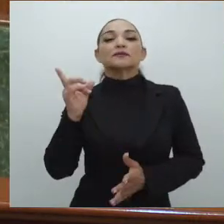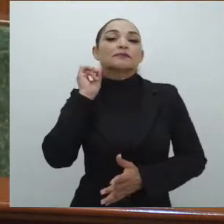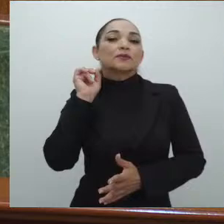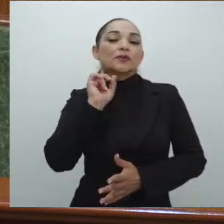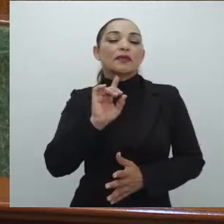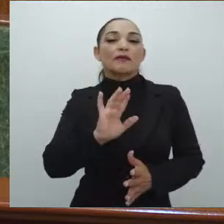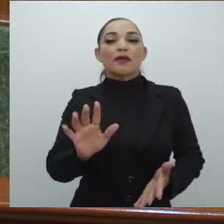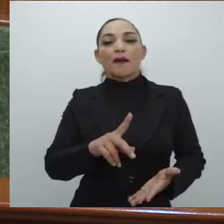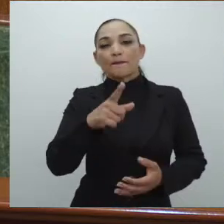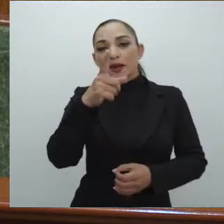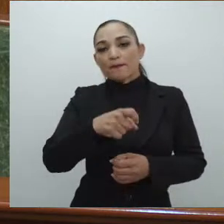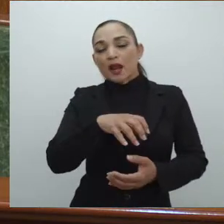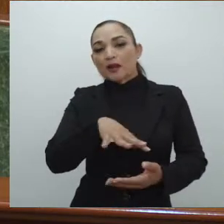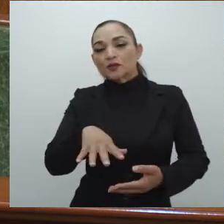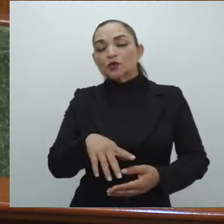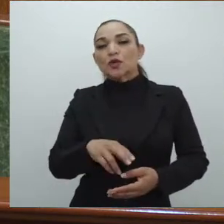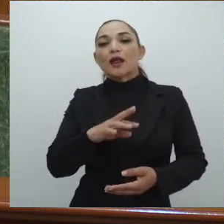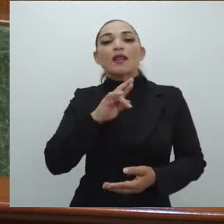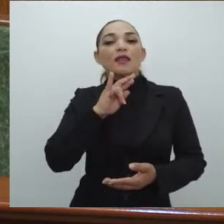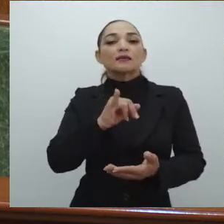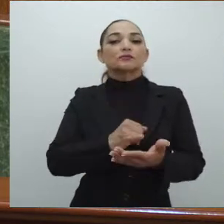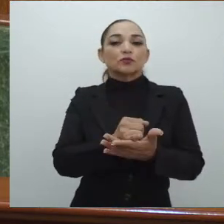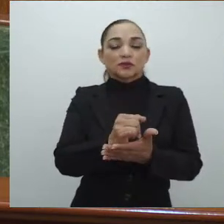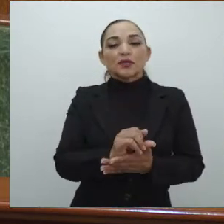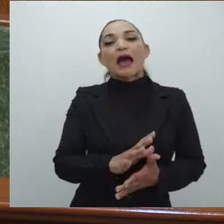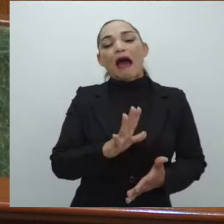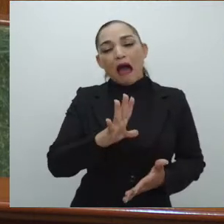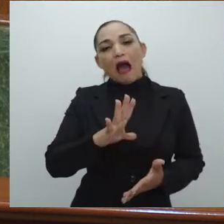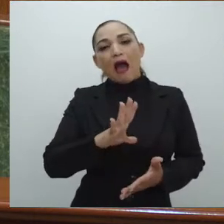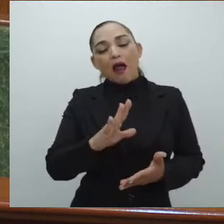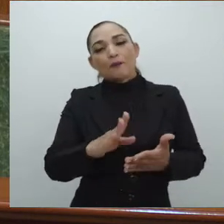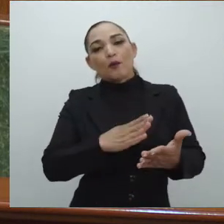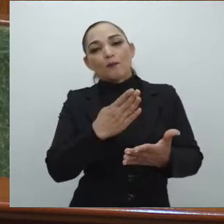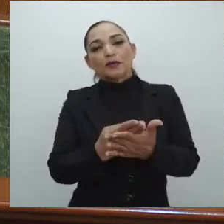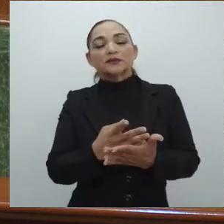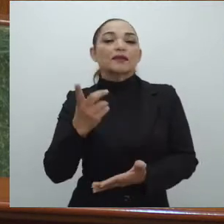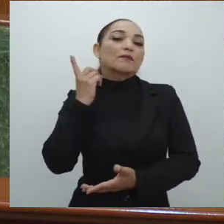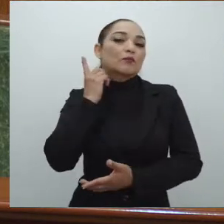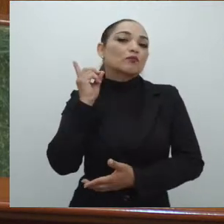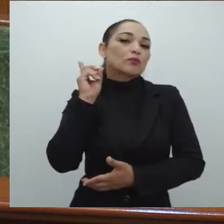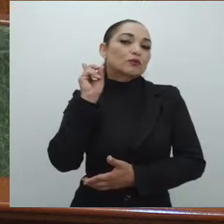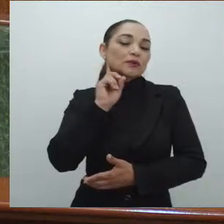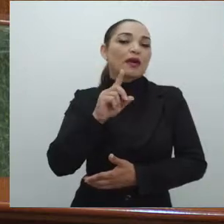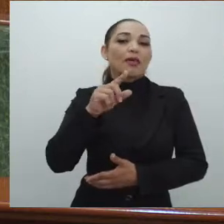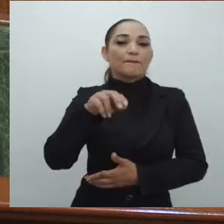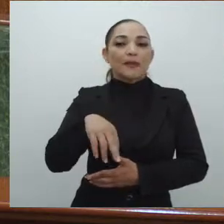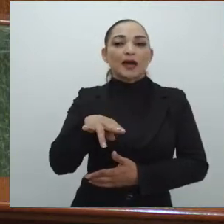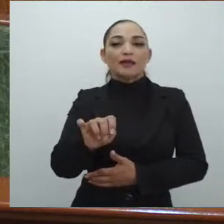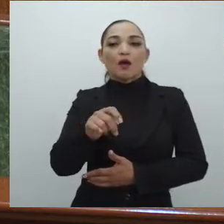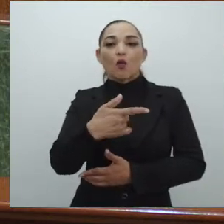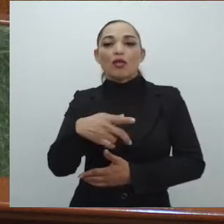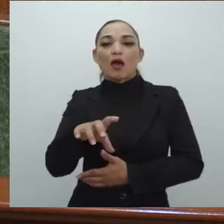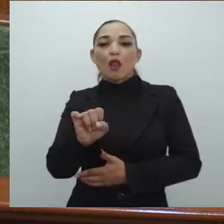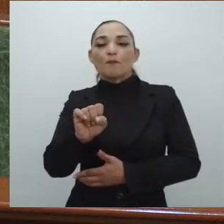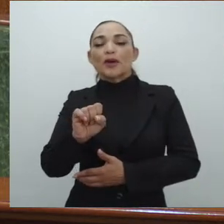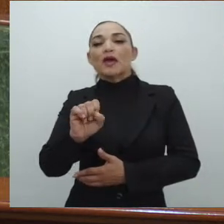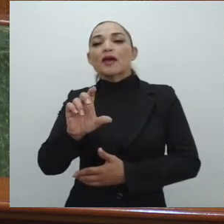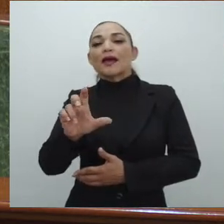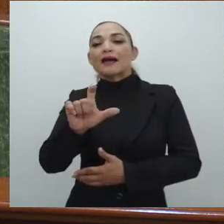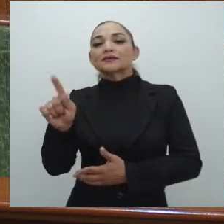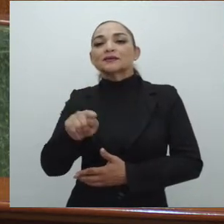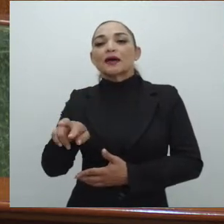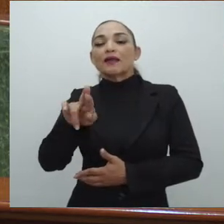dado primera lectura al dictamen, existe la propuesta de la diputada María Guadalupe Cáceres Gallegos para que